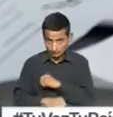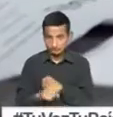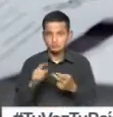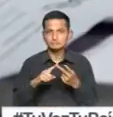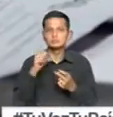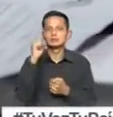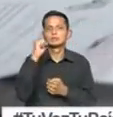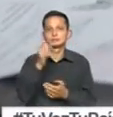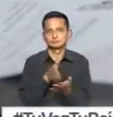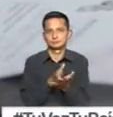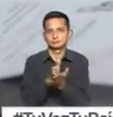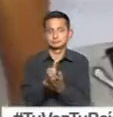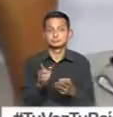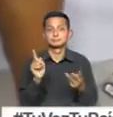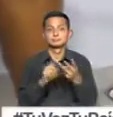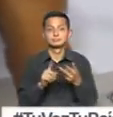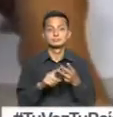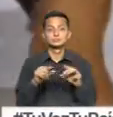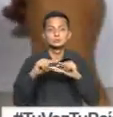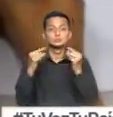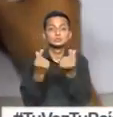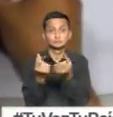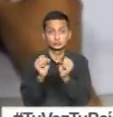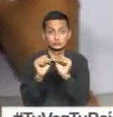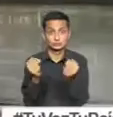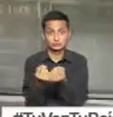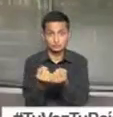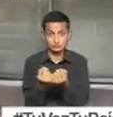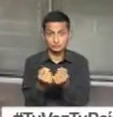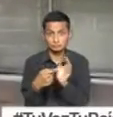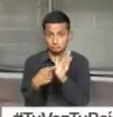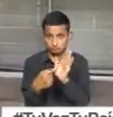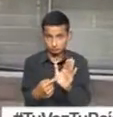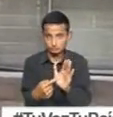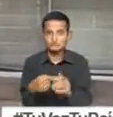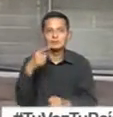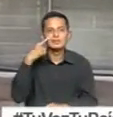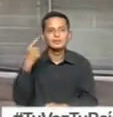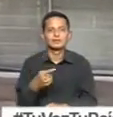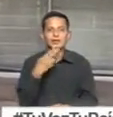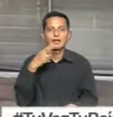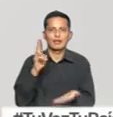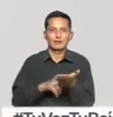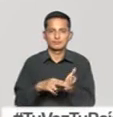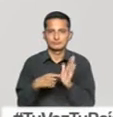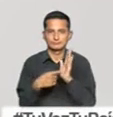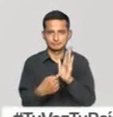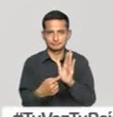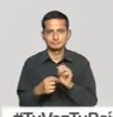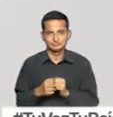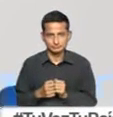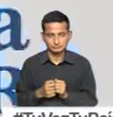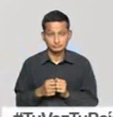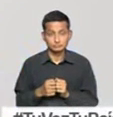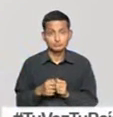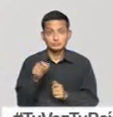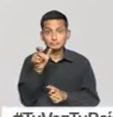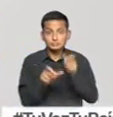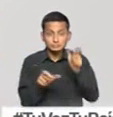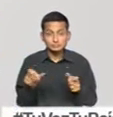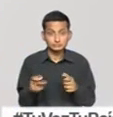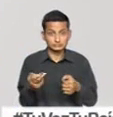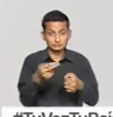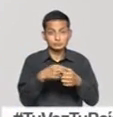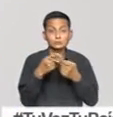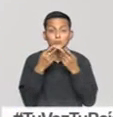derechos. Si es representante de una organización social, debe presentar una carta de auspicio. Quienes formen parte del